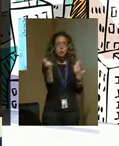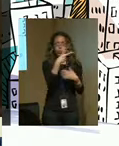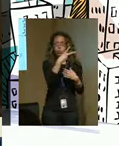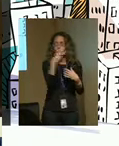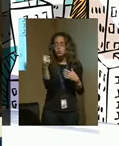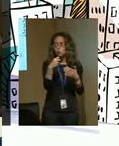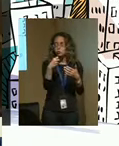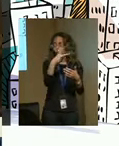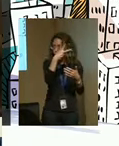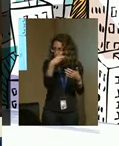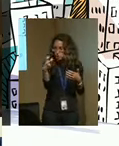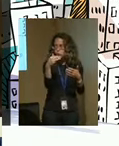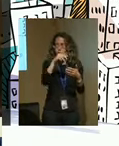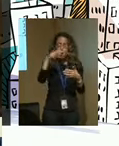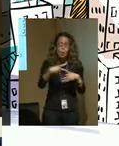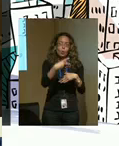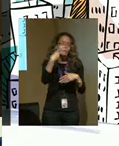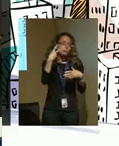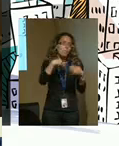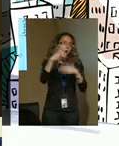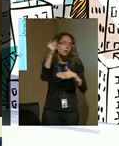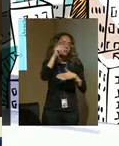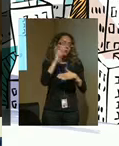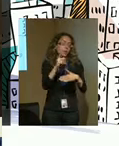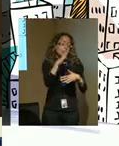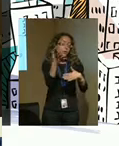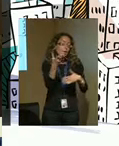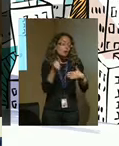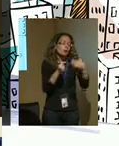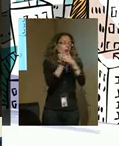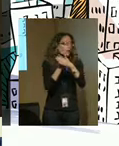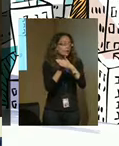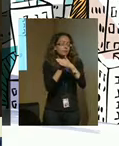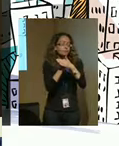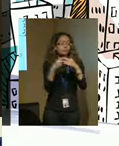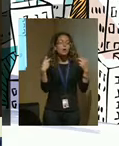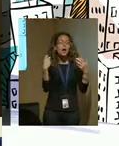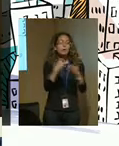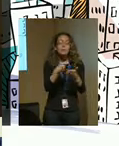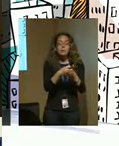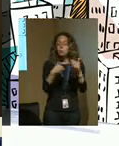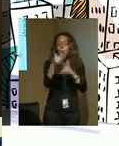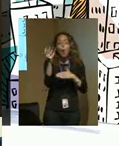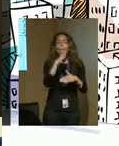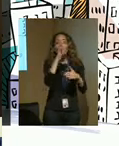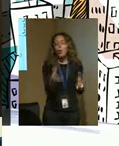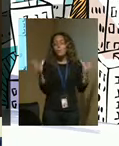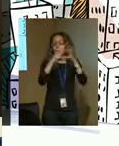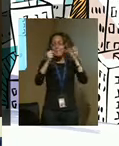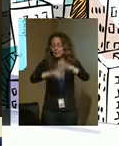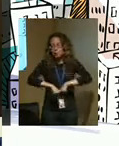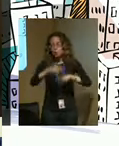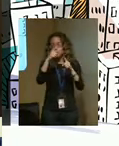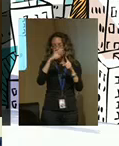más, pero como no podrán cotizar y más a más la edad de jubilación por el decreto del Pacto de Toledo y todos estos problemas que